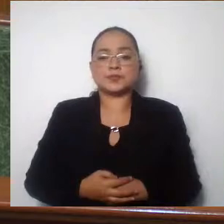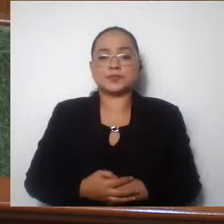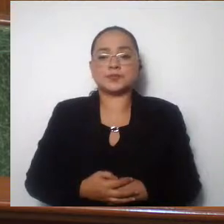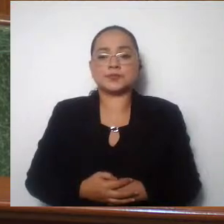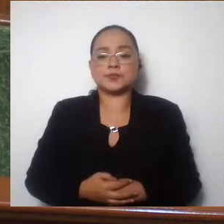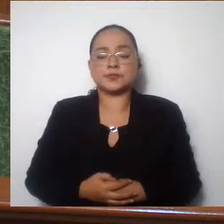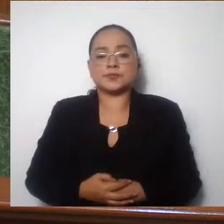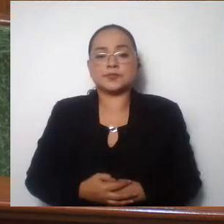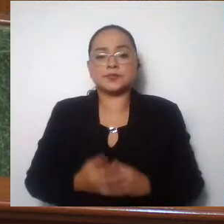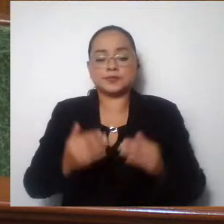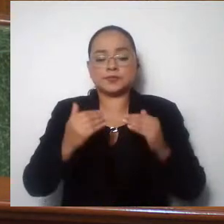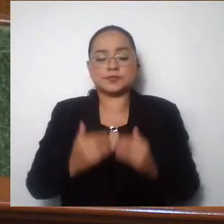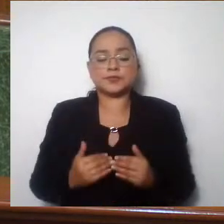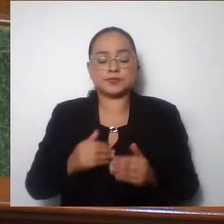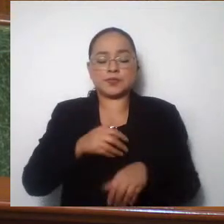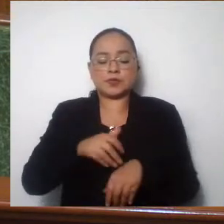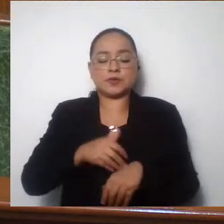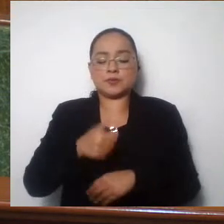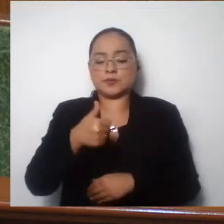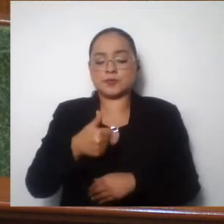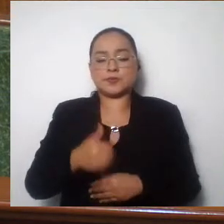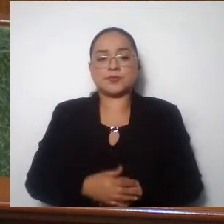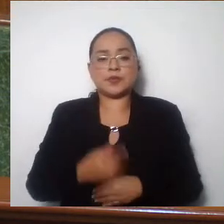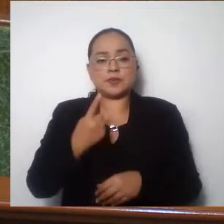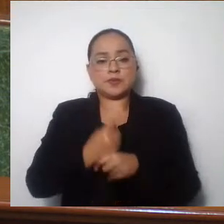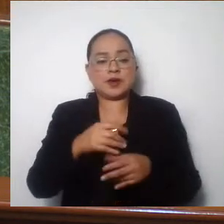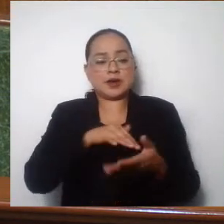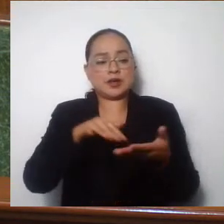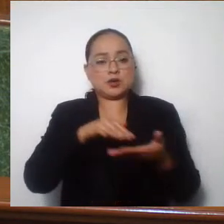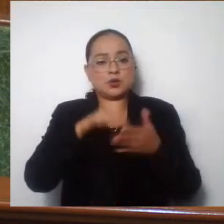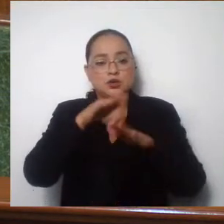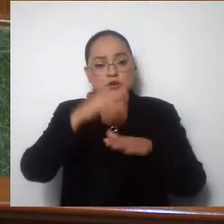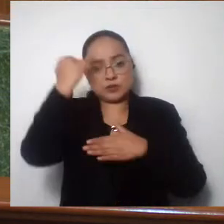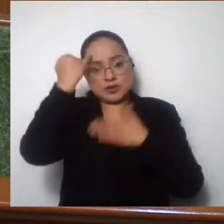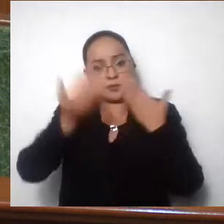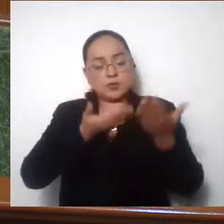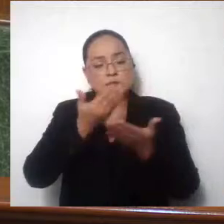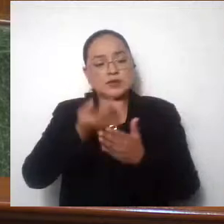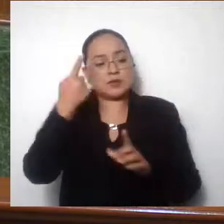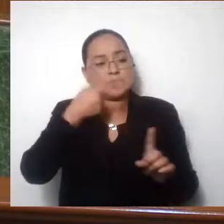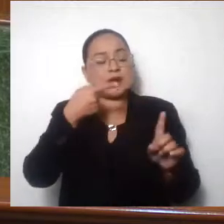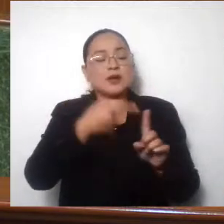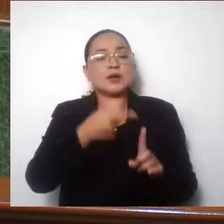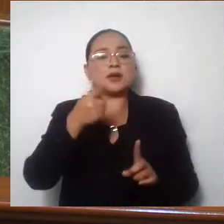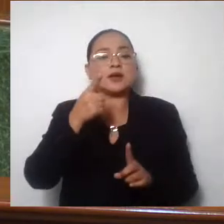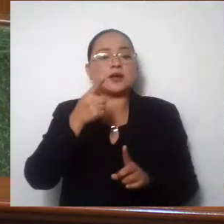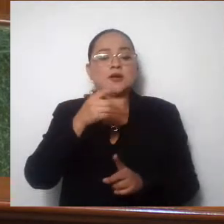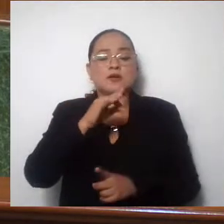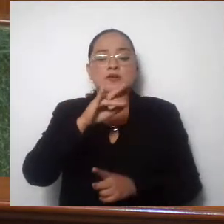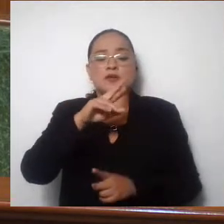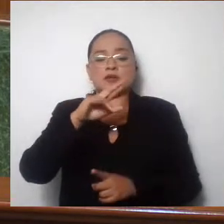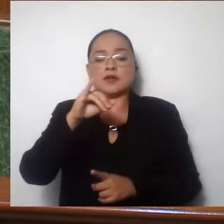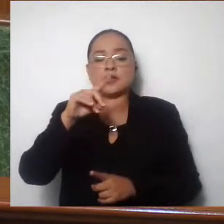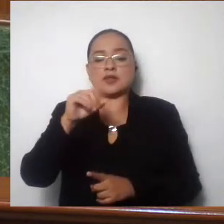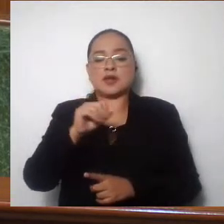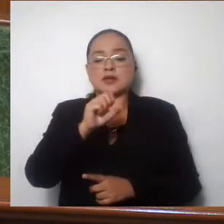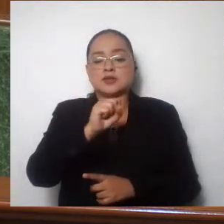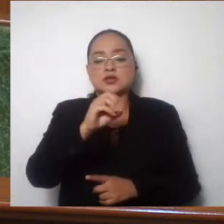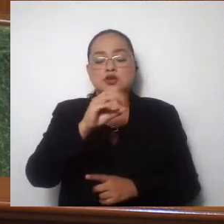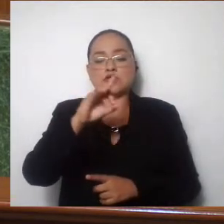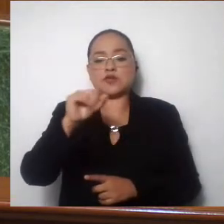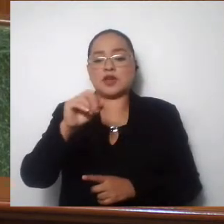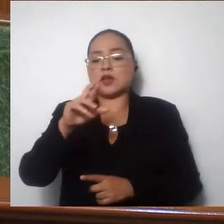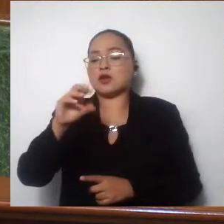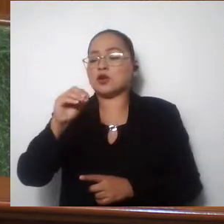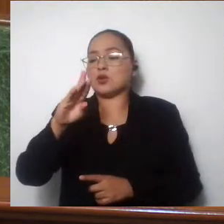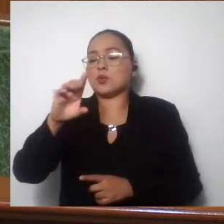Punto número 6. Primera lectura de iniciativa de las ciudadanas Frida Sofía Robles Cervantes y otras